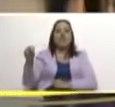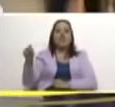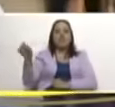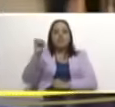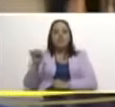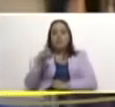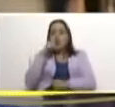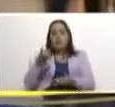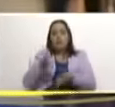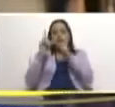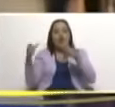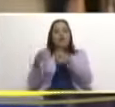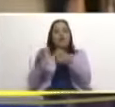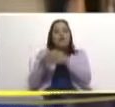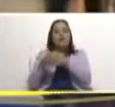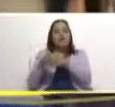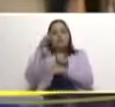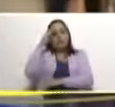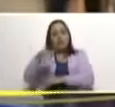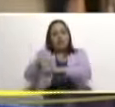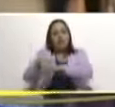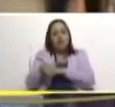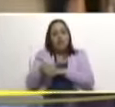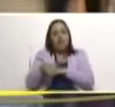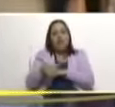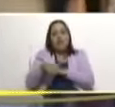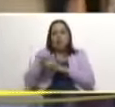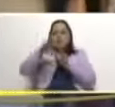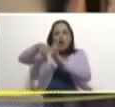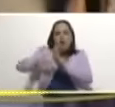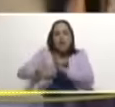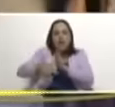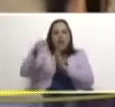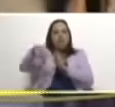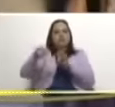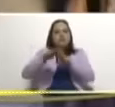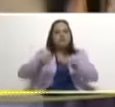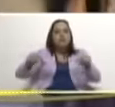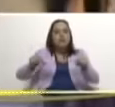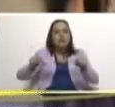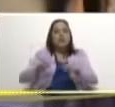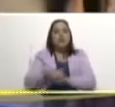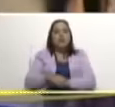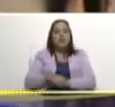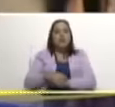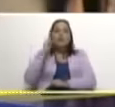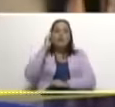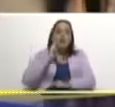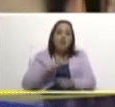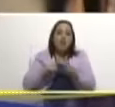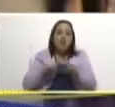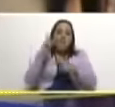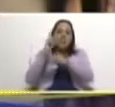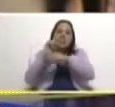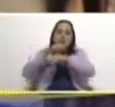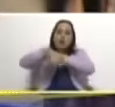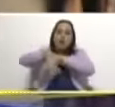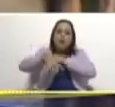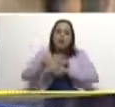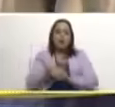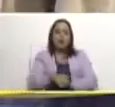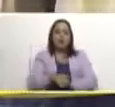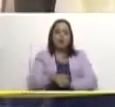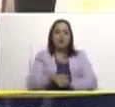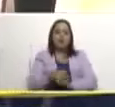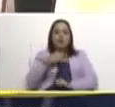británicas avanzaran y se apoderaran de buena parte de lo que hoy es el Estado Bolívar, del Tamacuro y